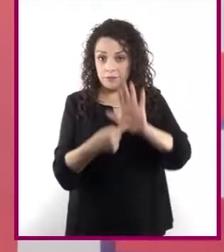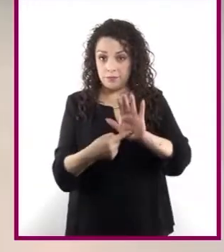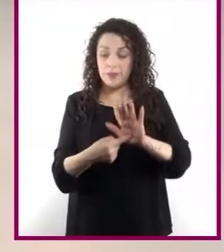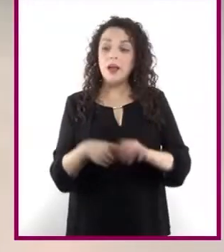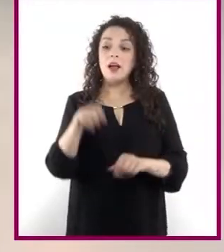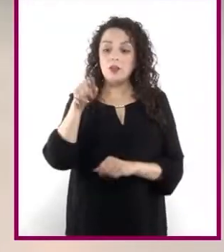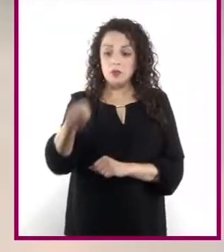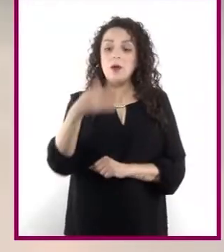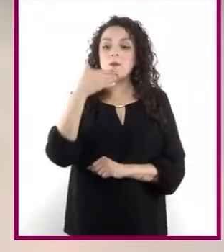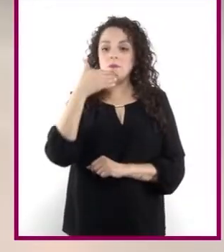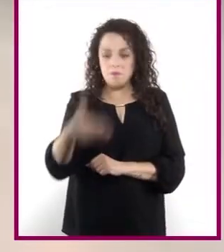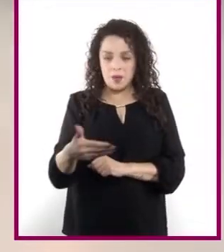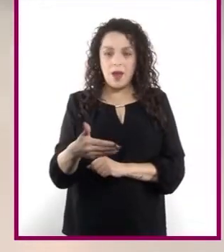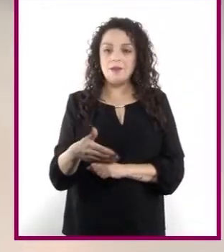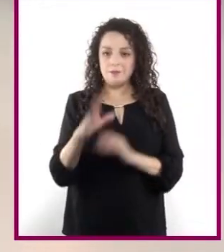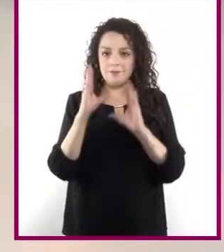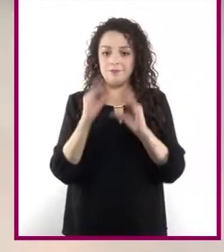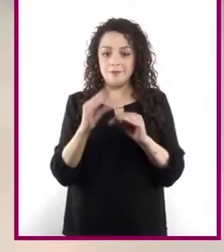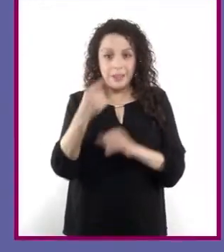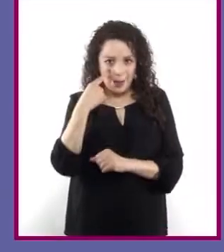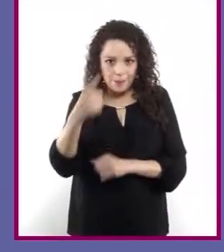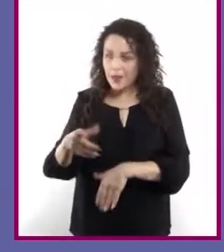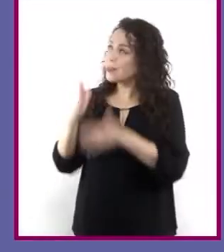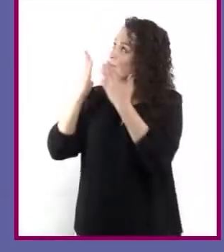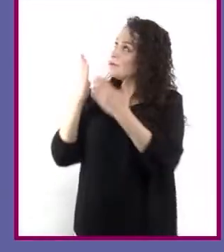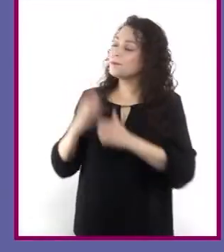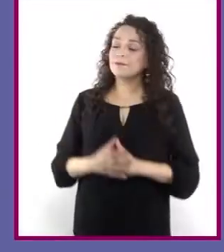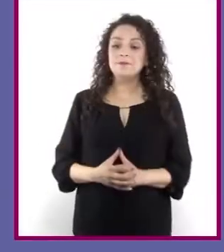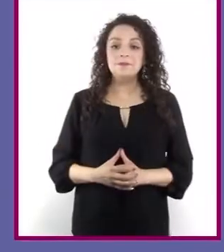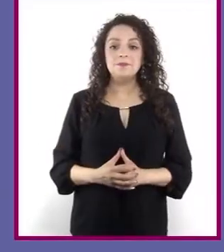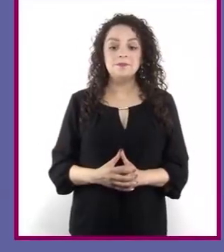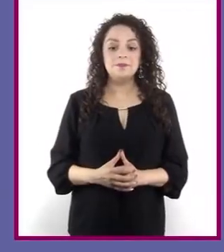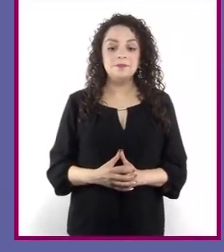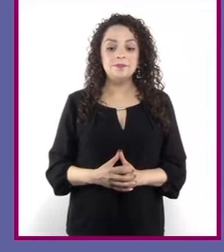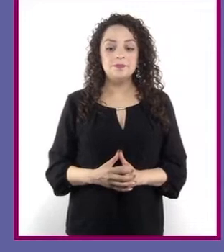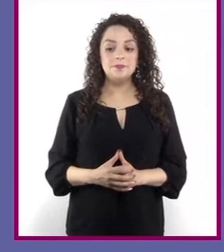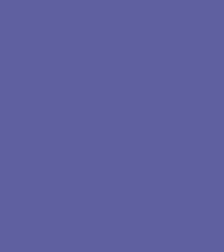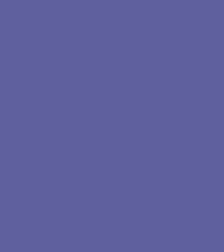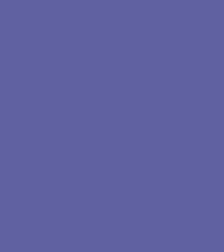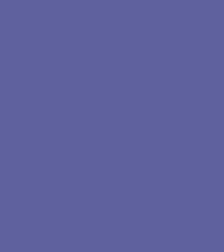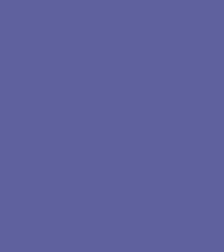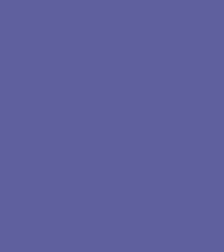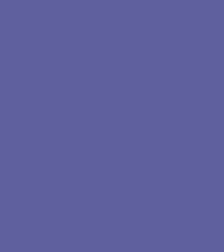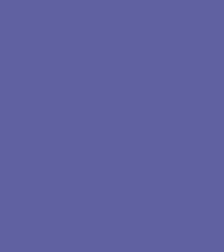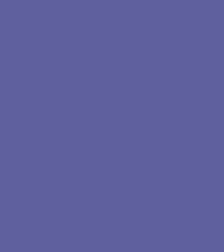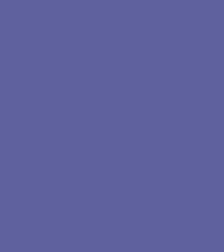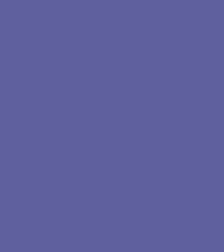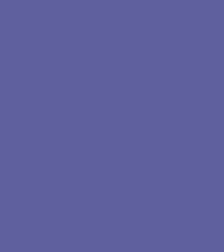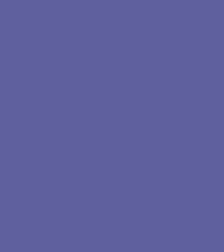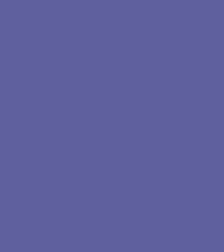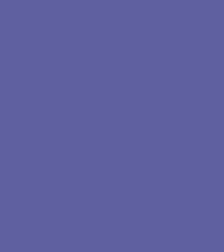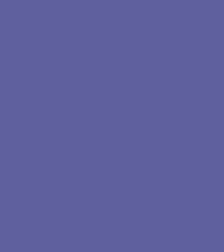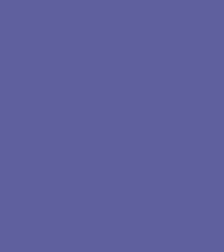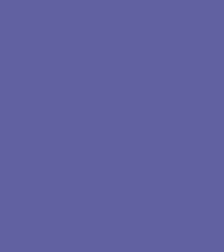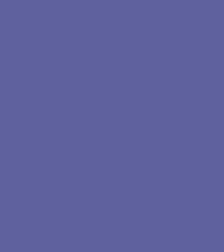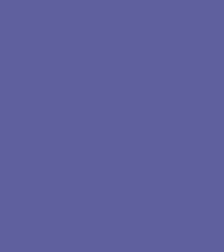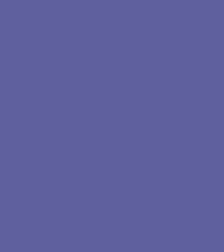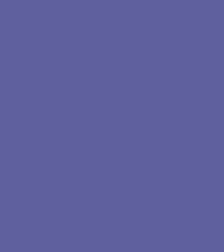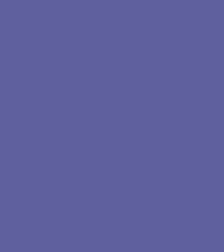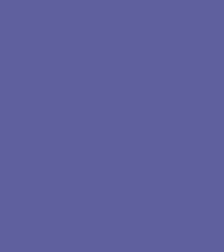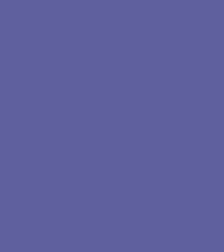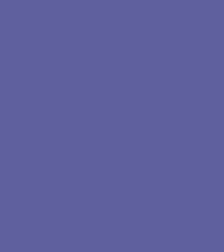fuiste por buen camino. Veamos. Para leer un texto en voz alta es necesario